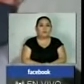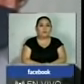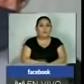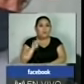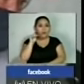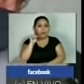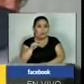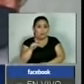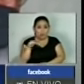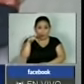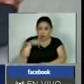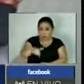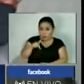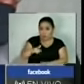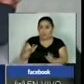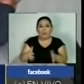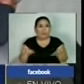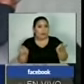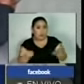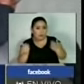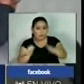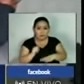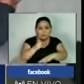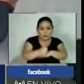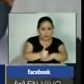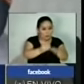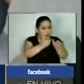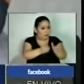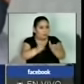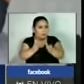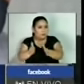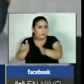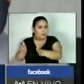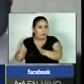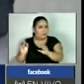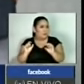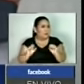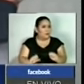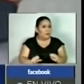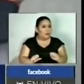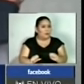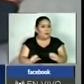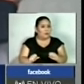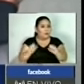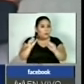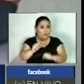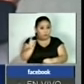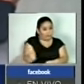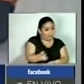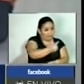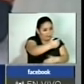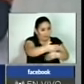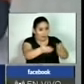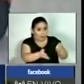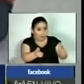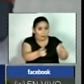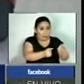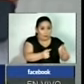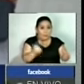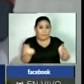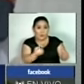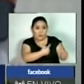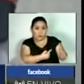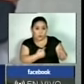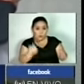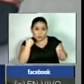Principalmente lo que se establece es un procedimiento para poder mandar a un centro de cuarentena a una persona si es